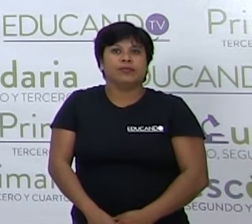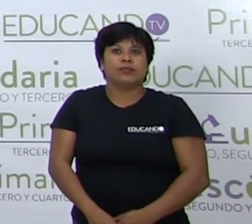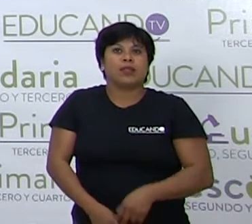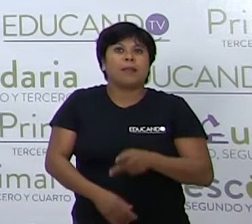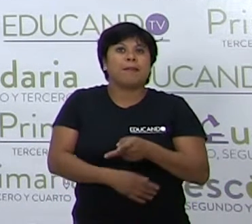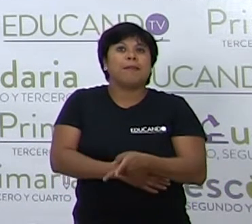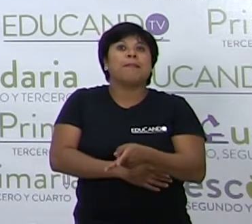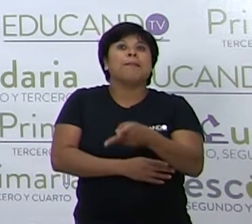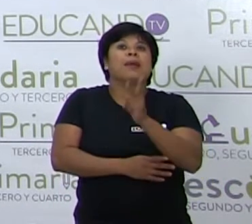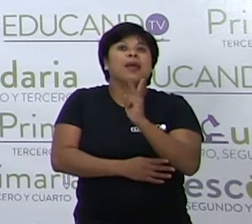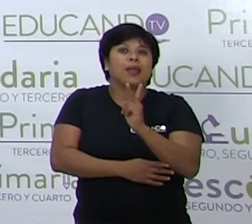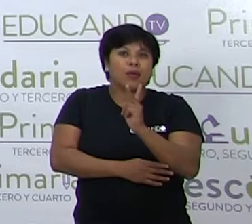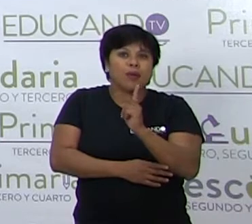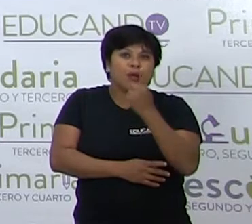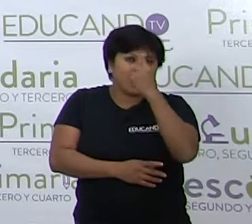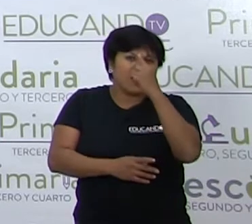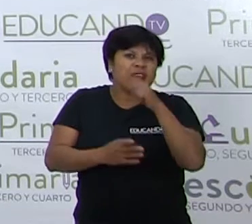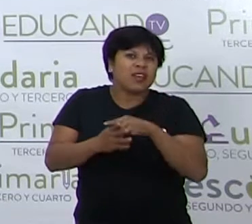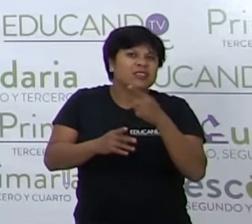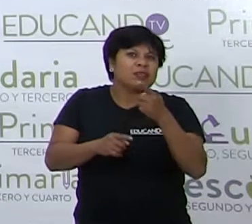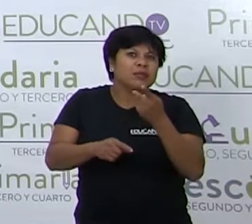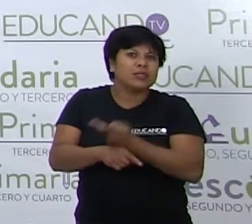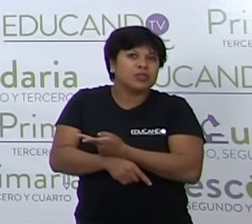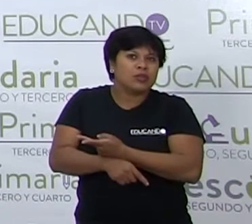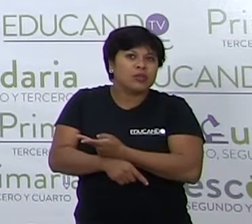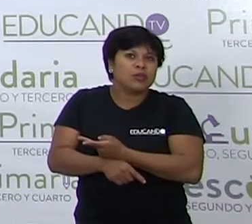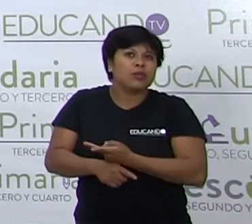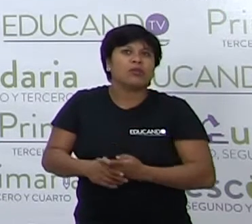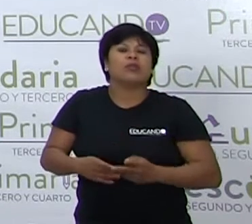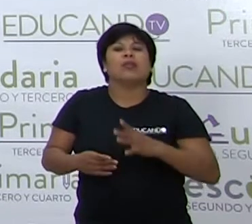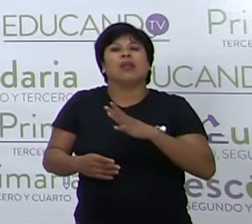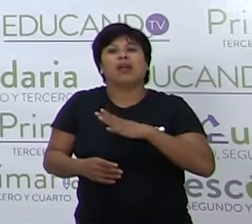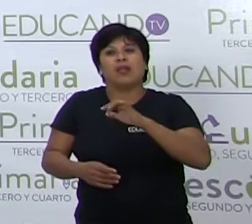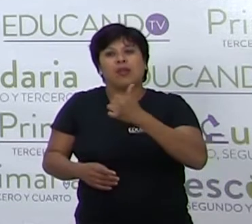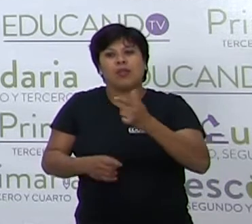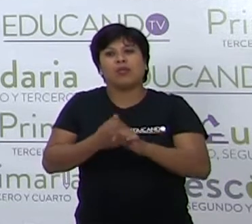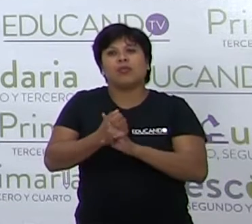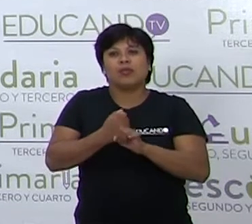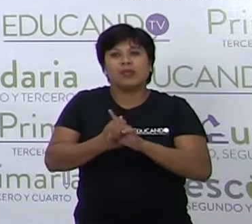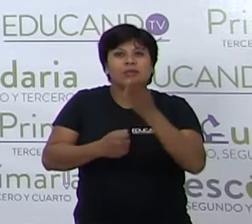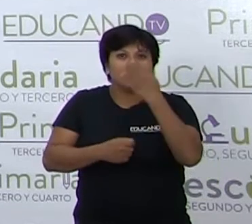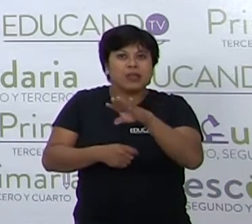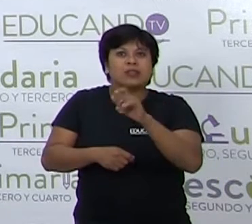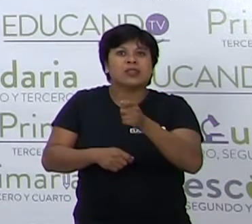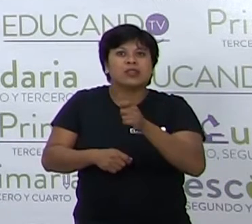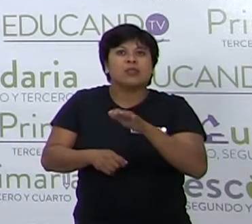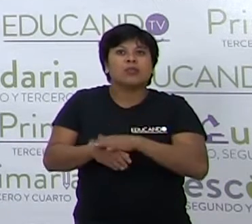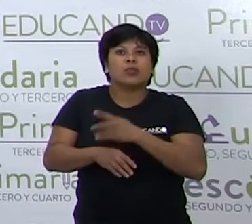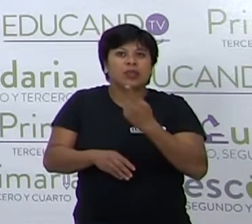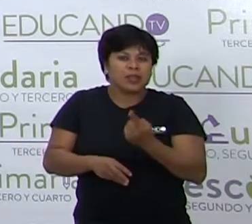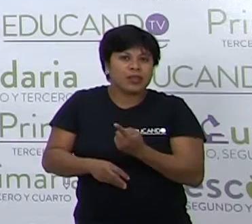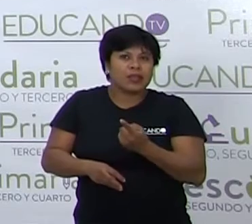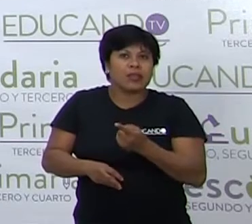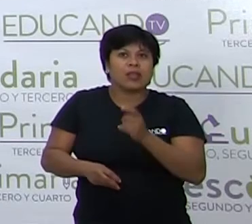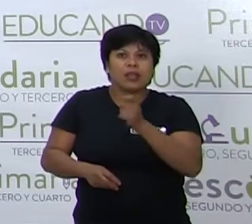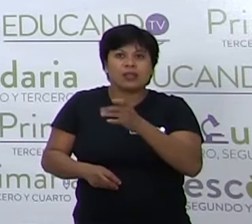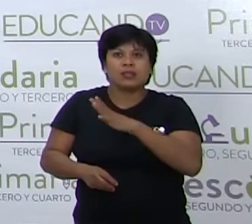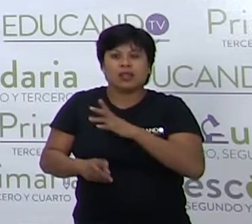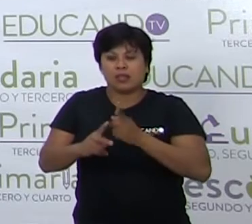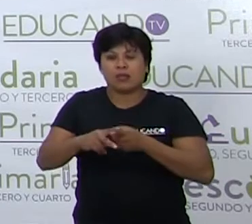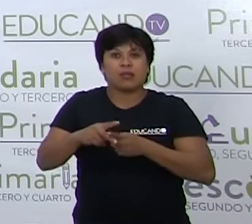Pero, ¿qué crees que pasó aquí? Otro problema. ¿Tú sabes por qué se suicidó el libro de